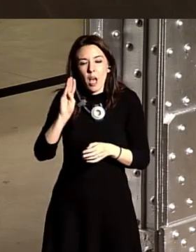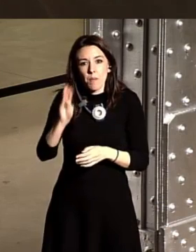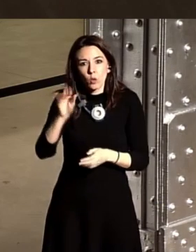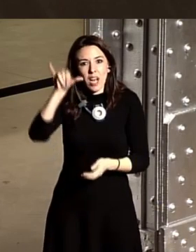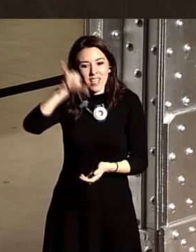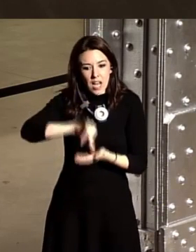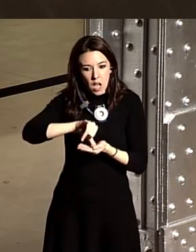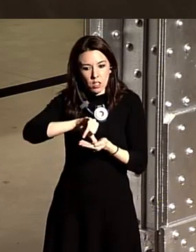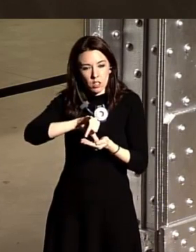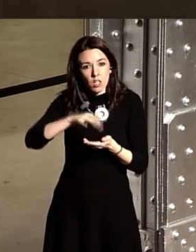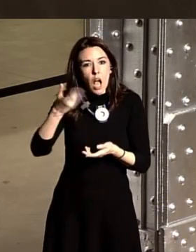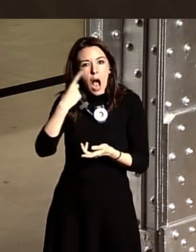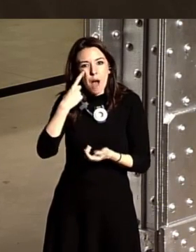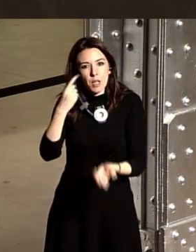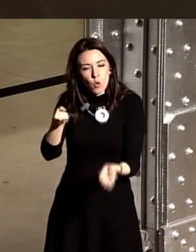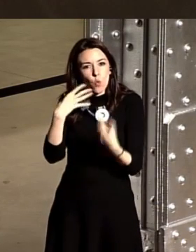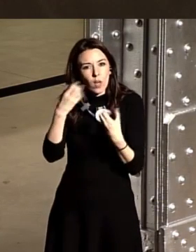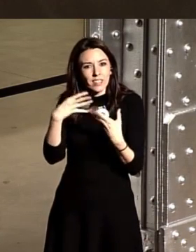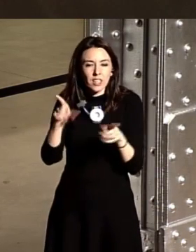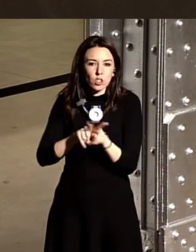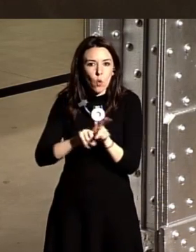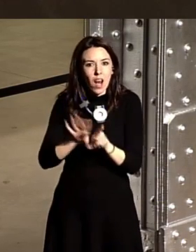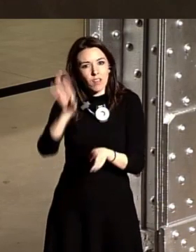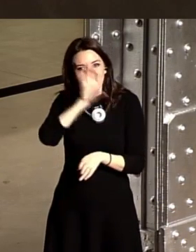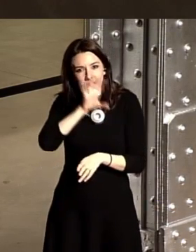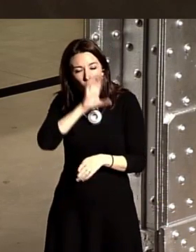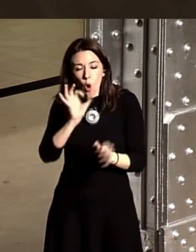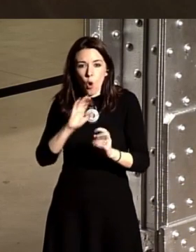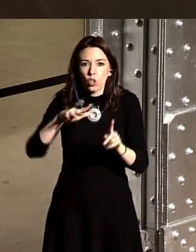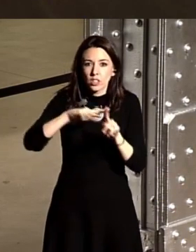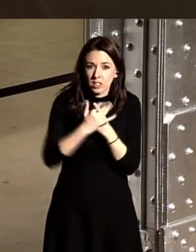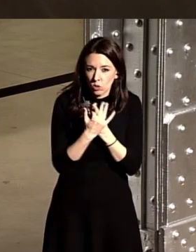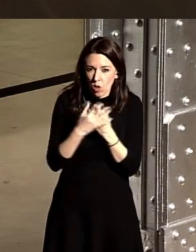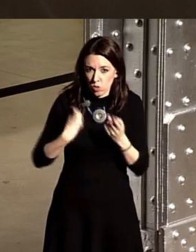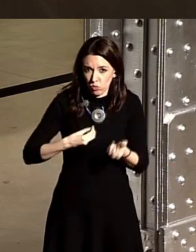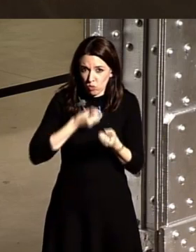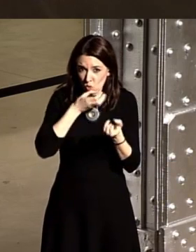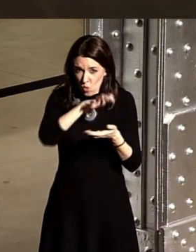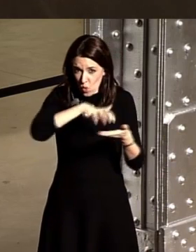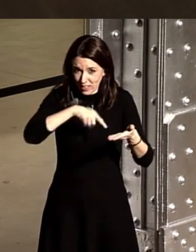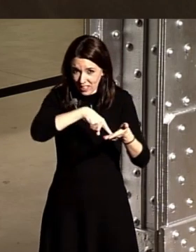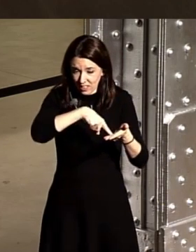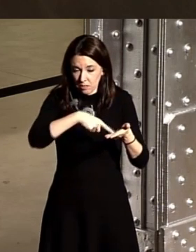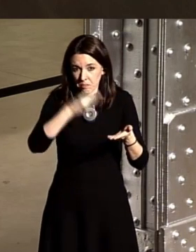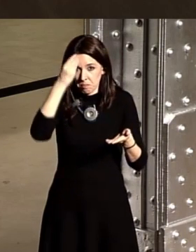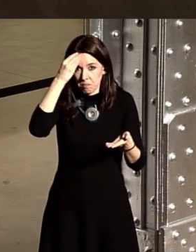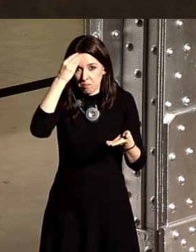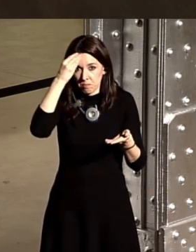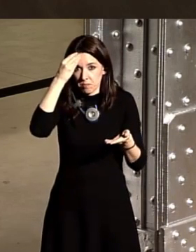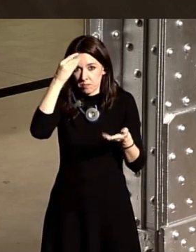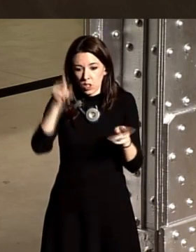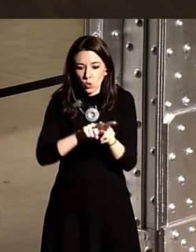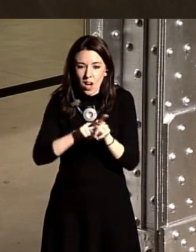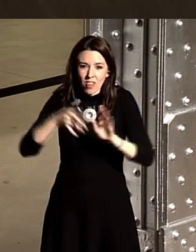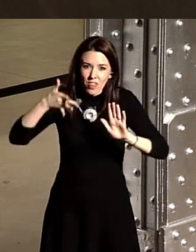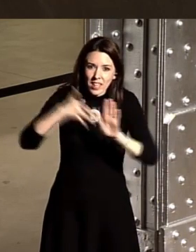Irak, y que nos contaras una anécdota o una situación que relatas que a mí me parece muy